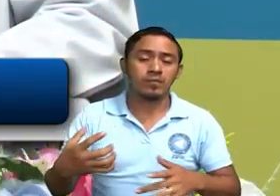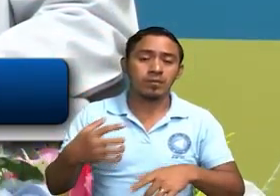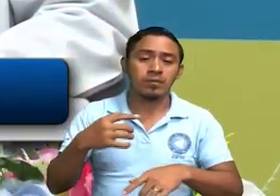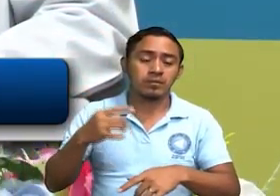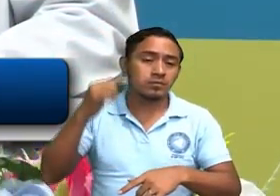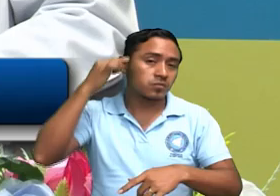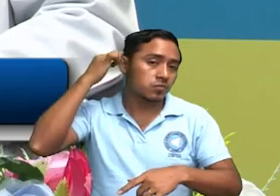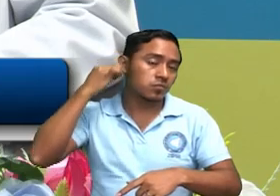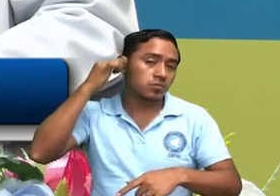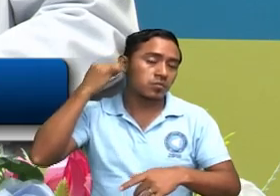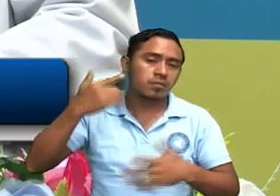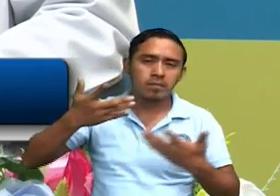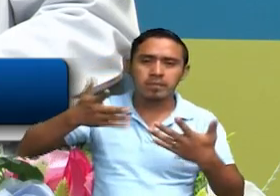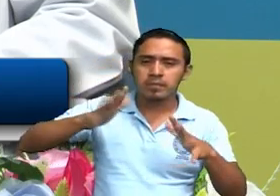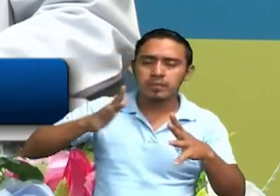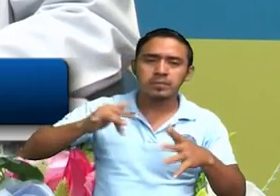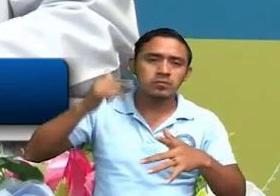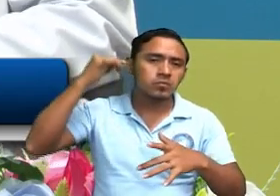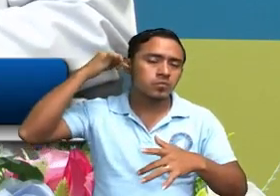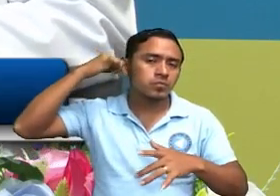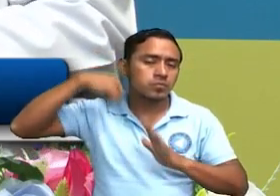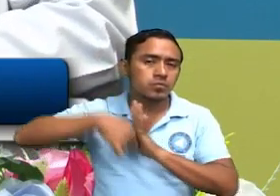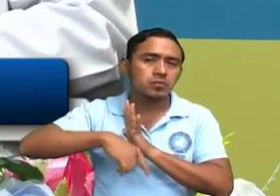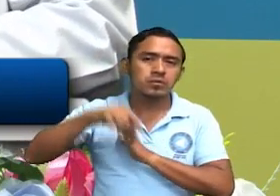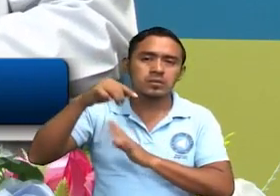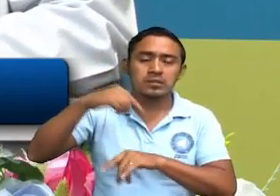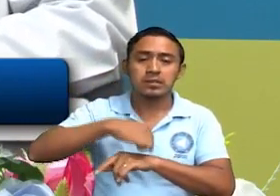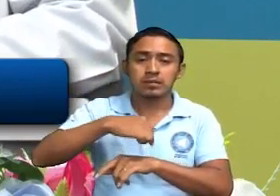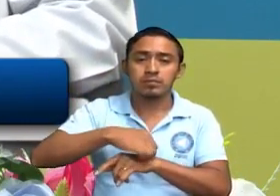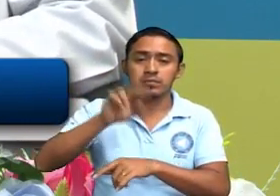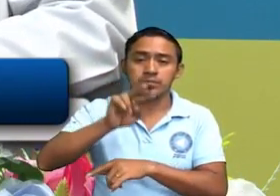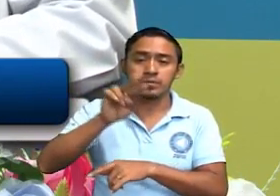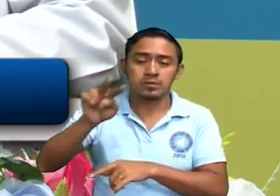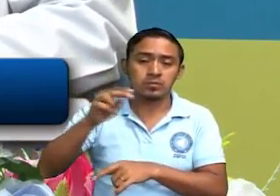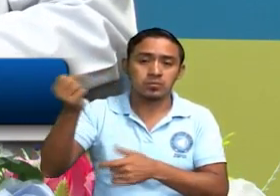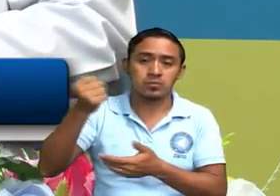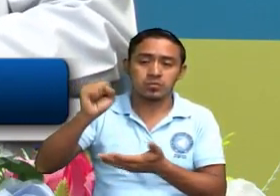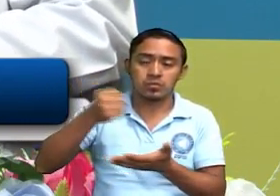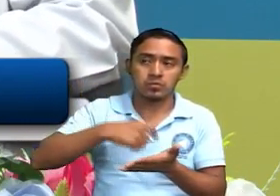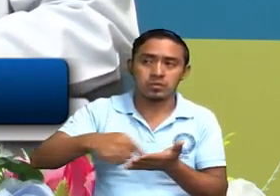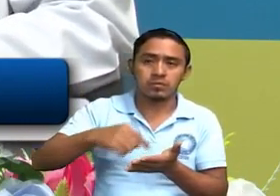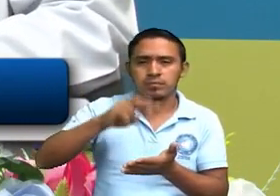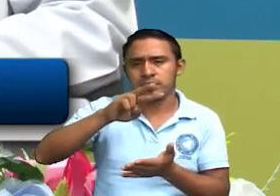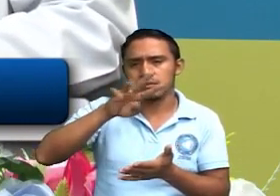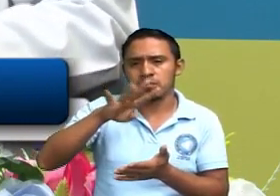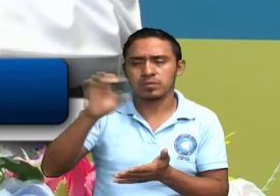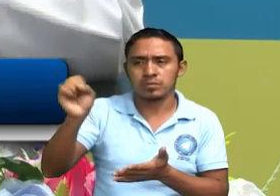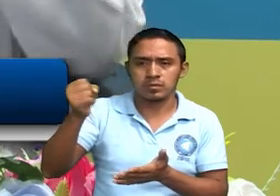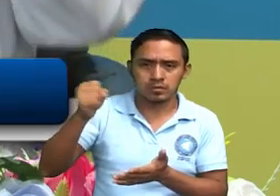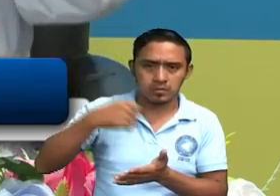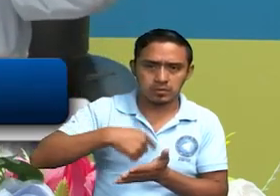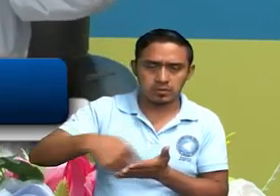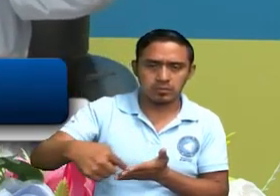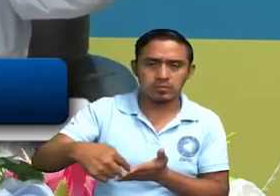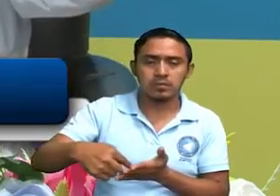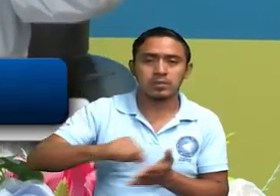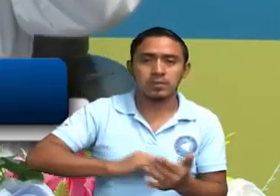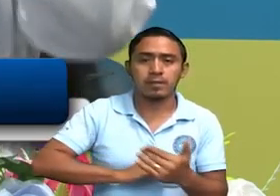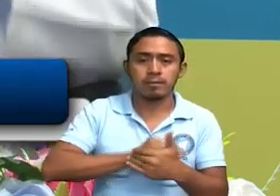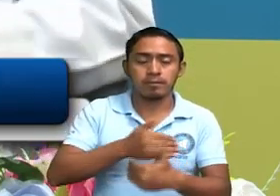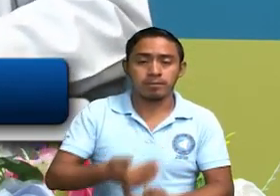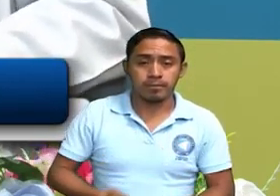formarse alrededor de las 22 semanas de embarazo, 24 semanas de embarazo, termina